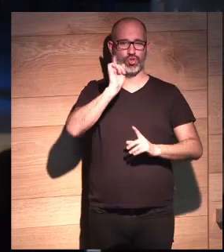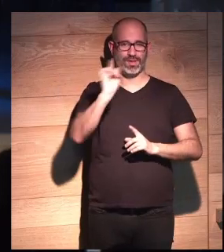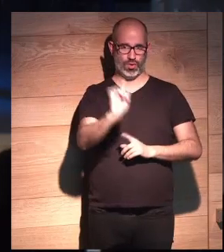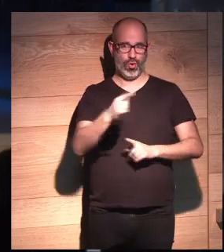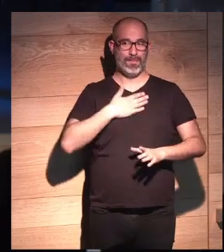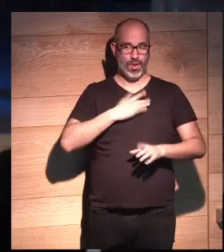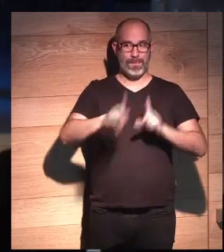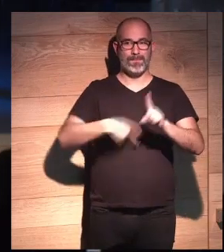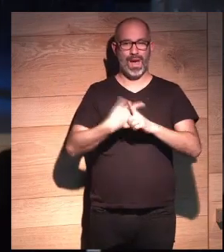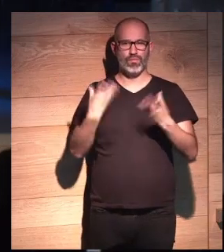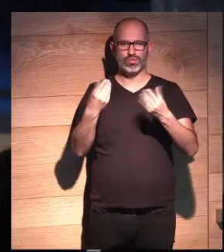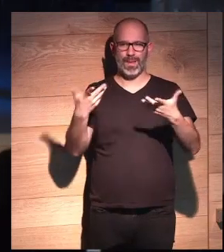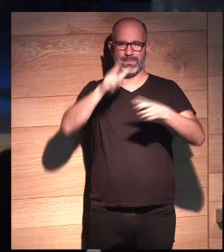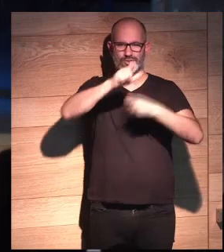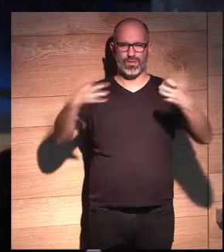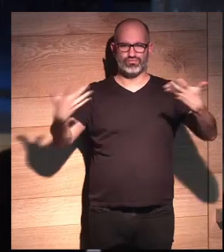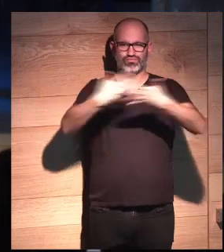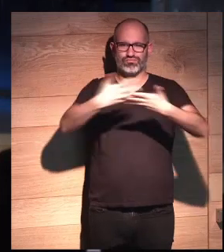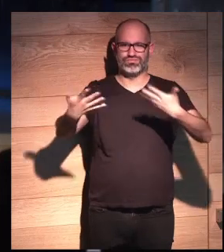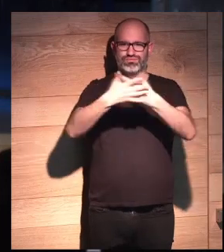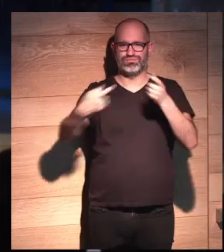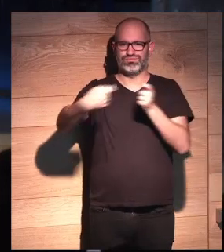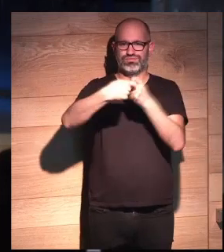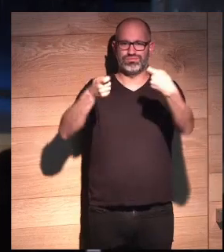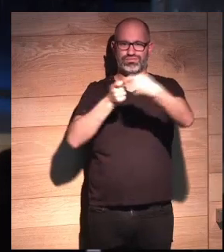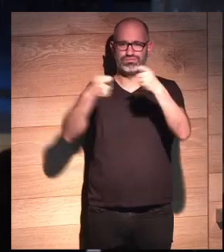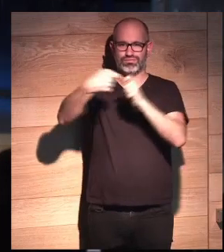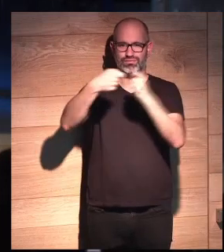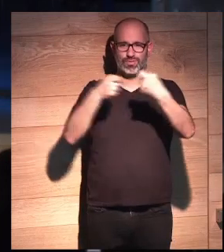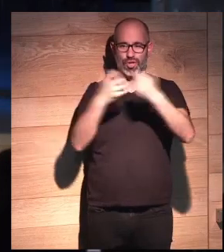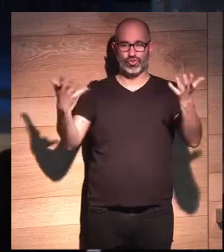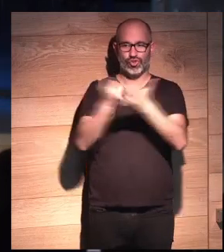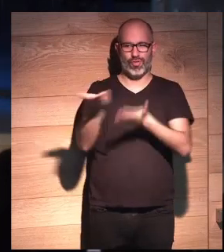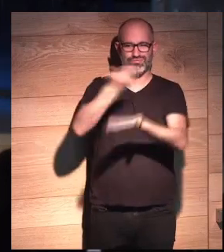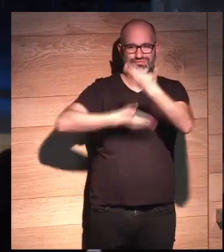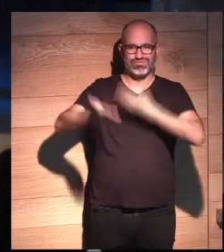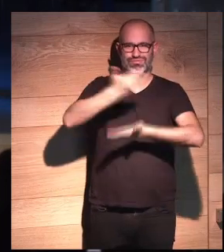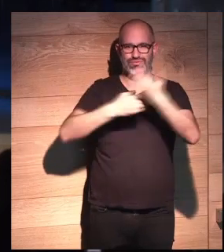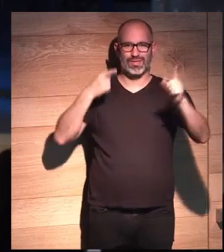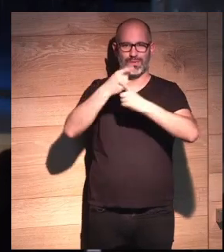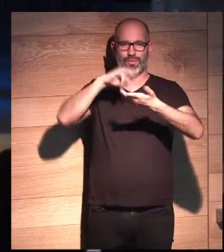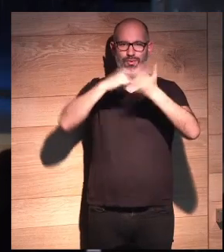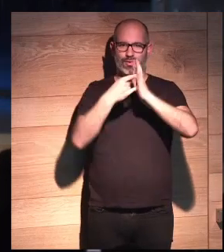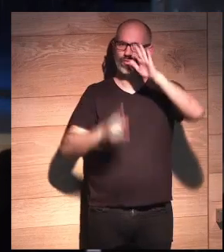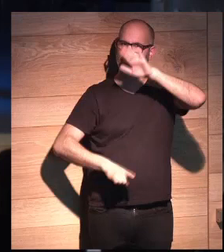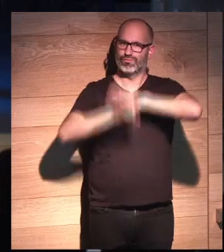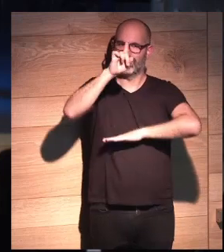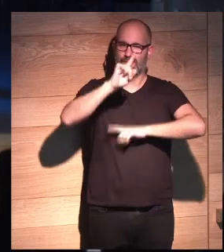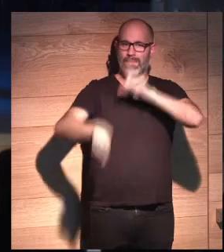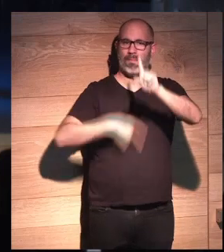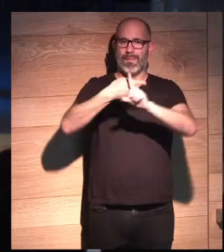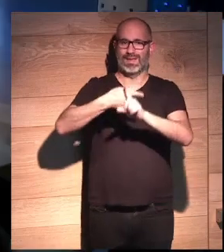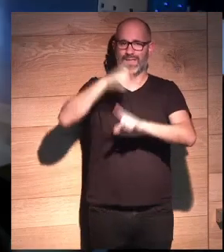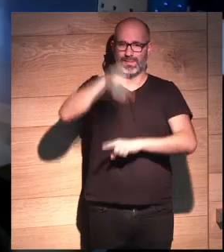está formado por muchas manos de profesionales del sector que se están implicando en este proyecto y que